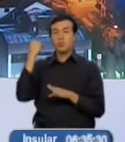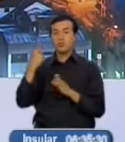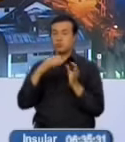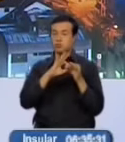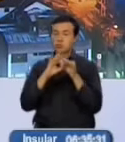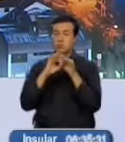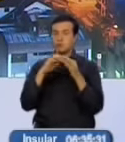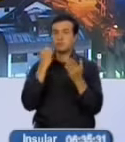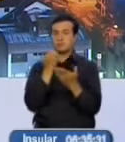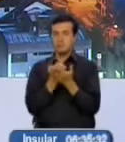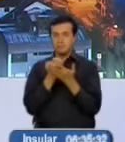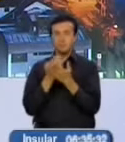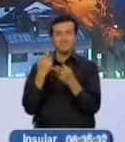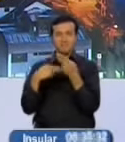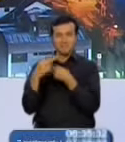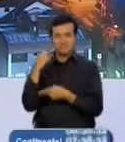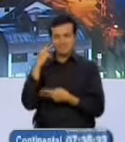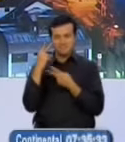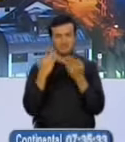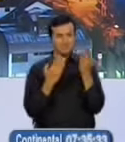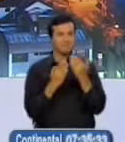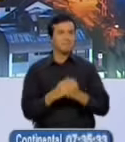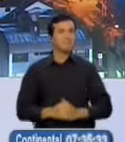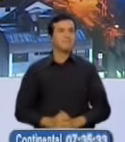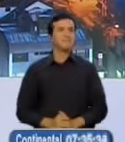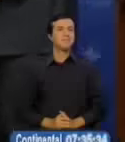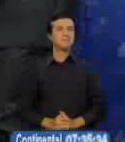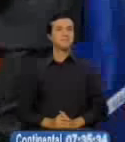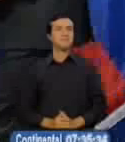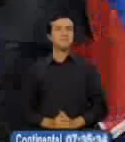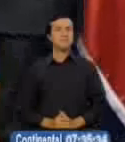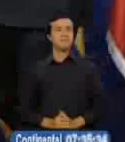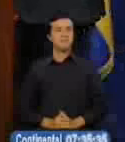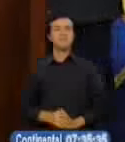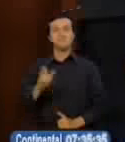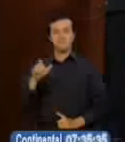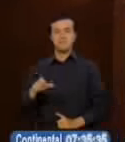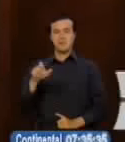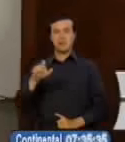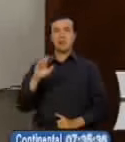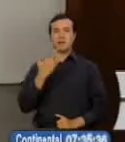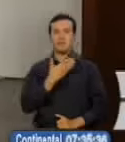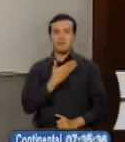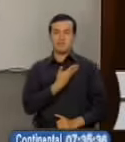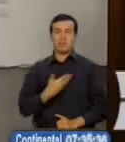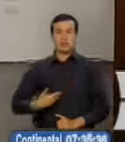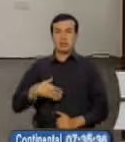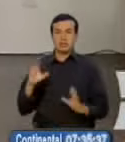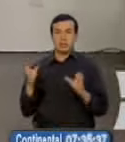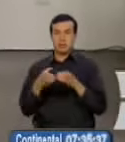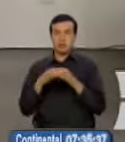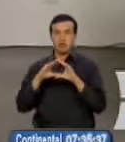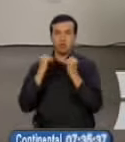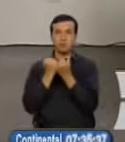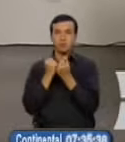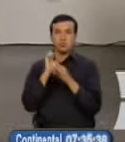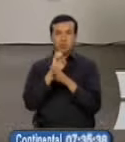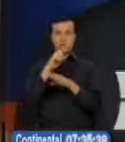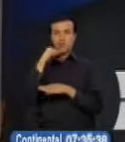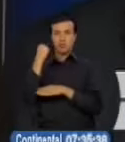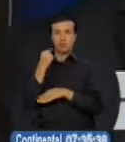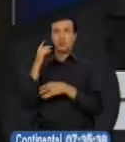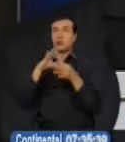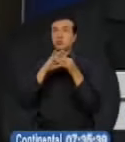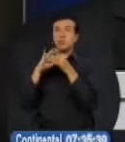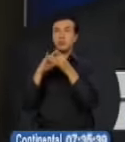Cooperación Económica y Comercial. Tenemos detalles. Sergei Dankberg, copresidente de la Comisión Intergubernamental Ecuatoriano-Rusa para